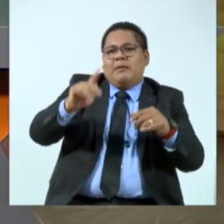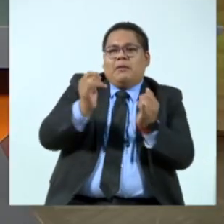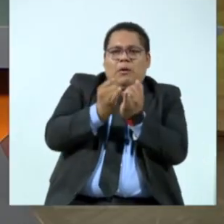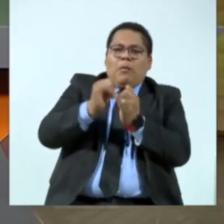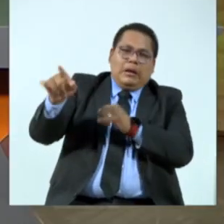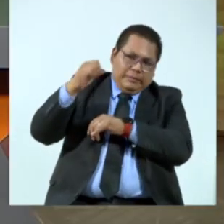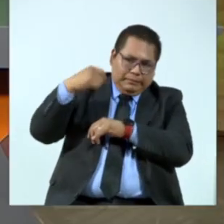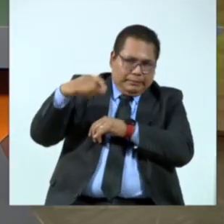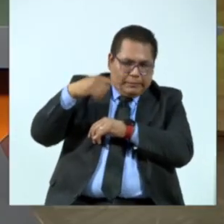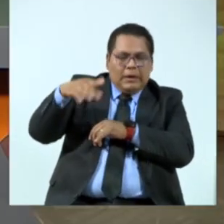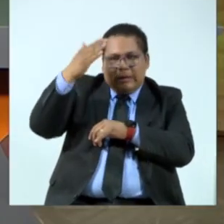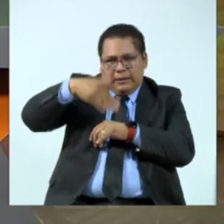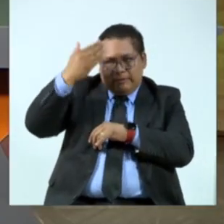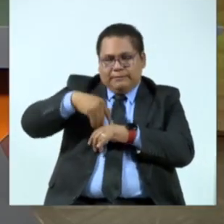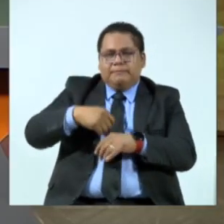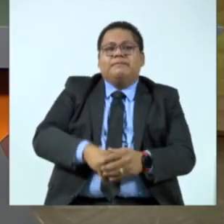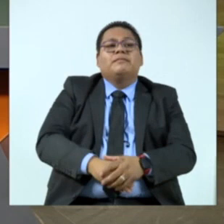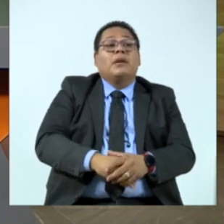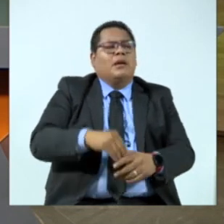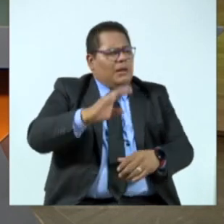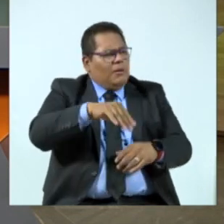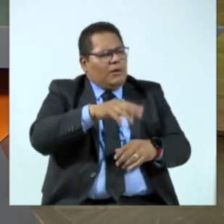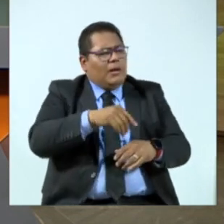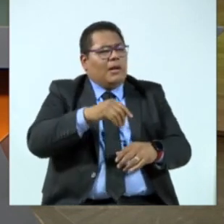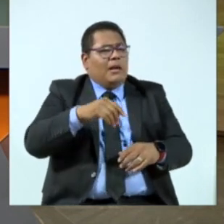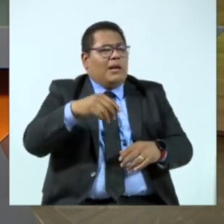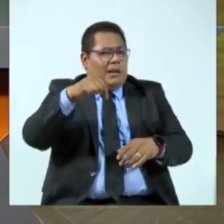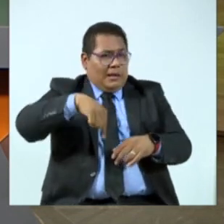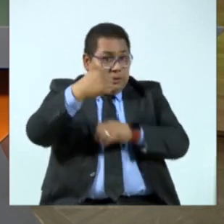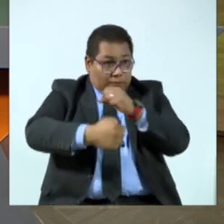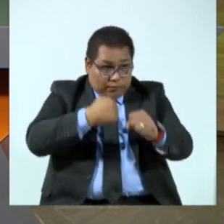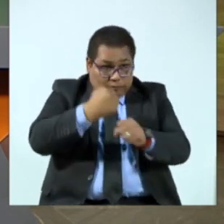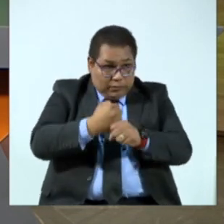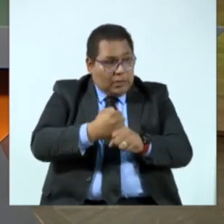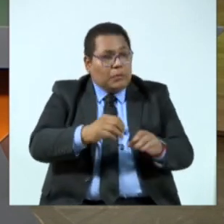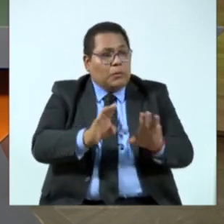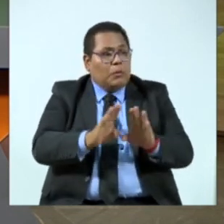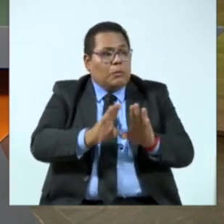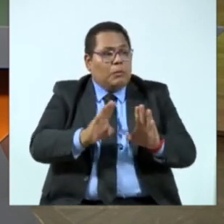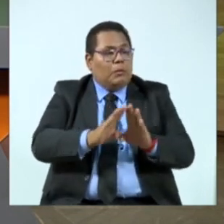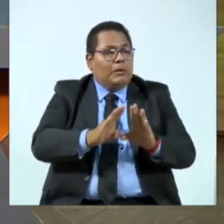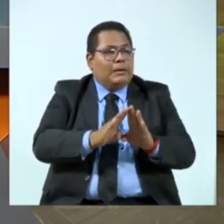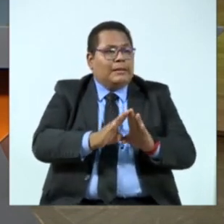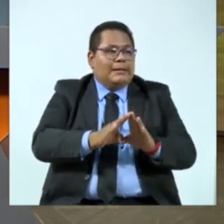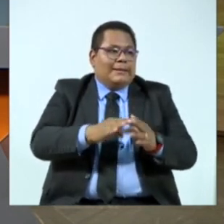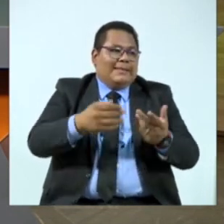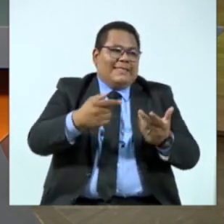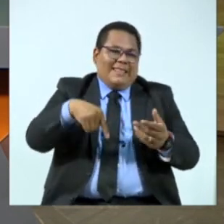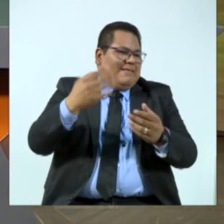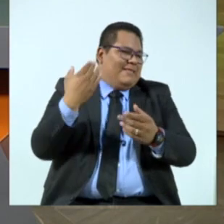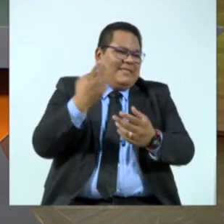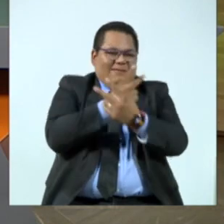los sistemas de de protección civil y de bomberos Oiga comandante Cómo nos fue en esta época vacacional en la que